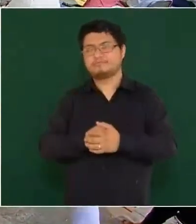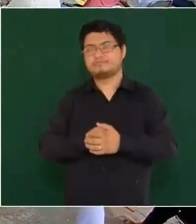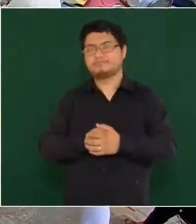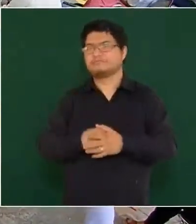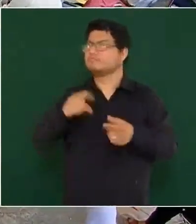México